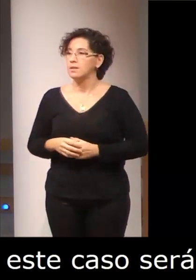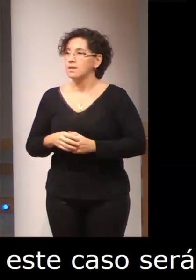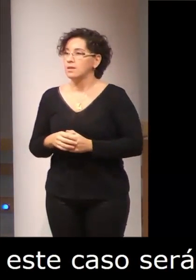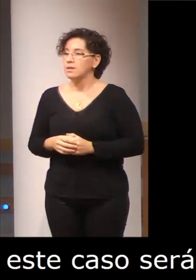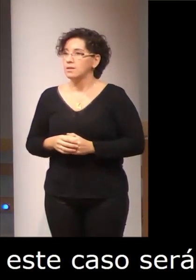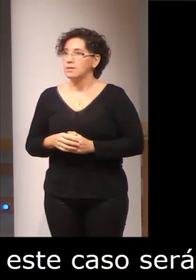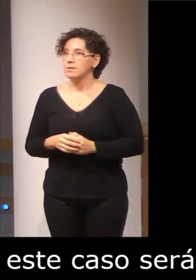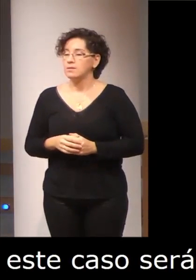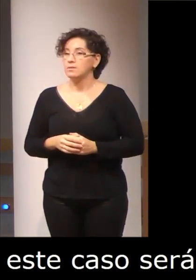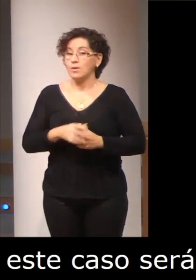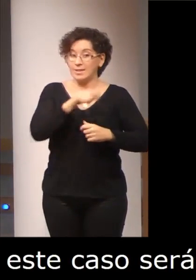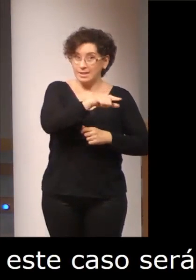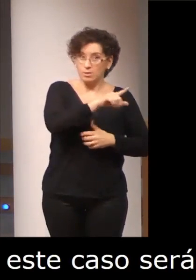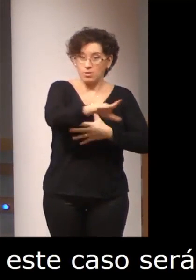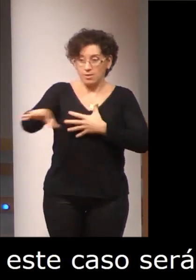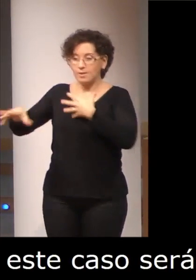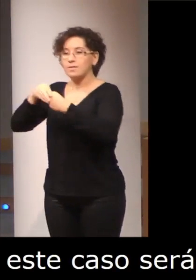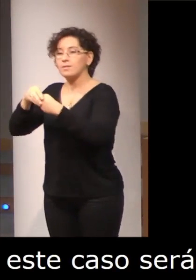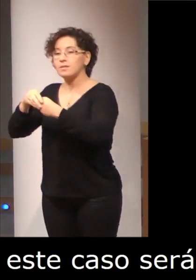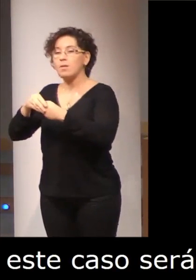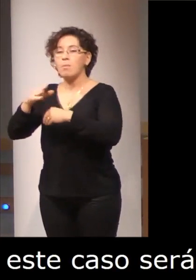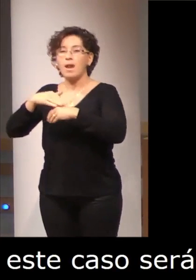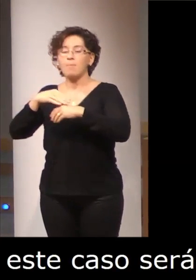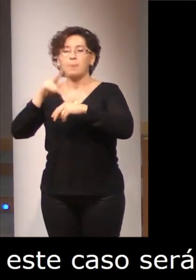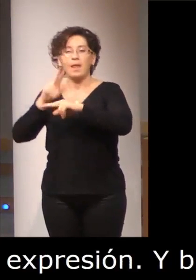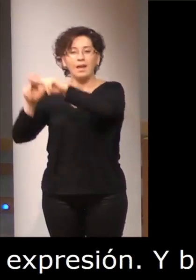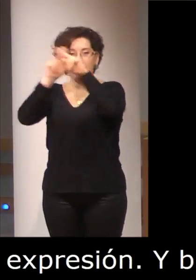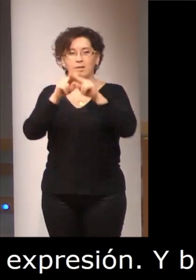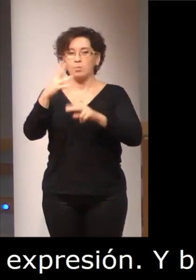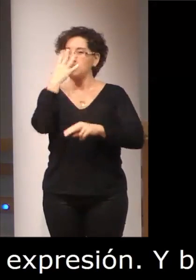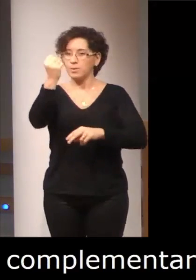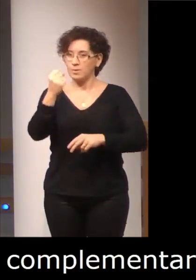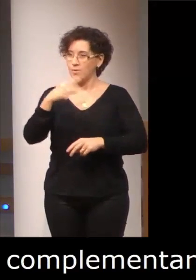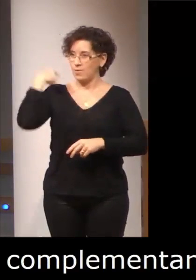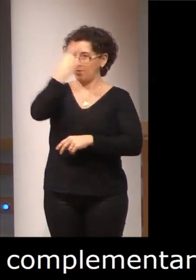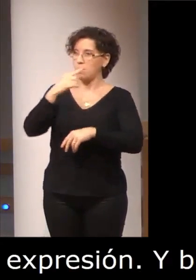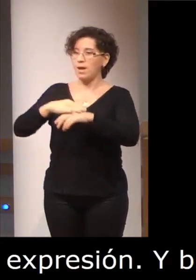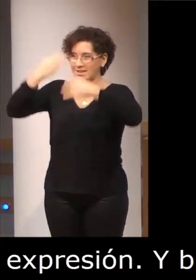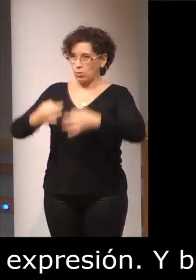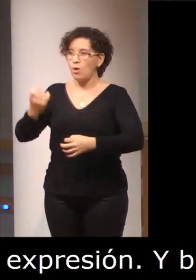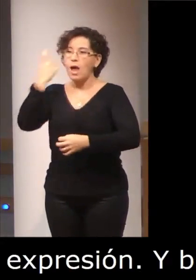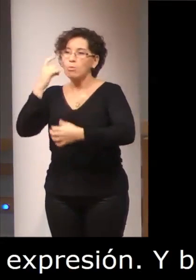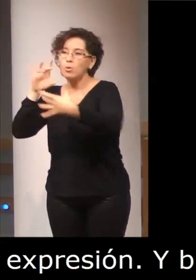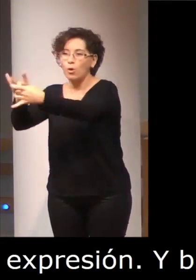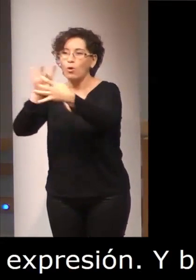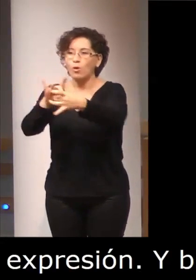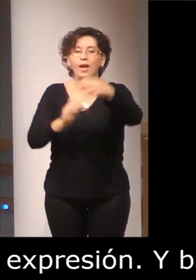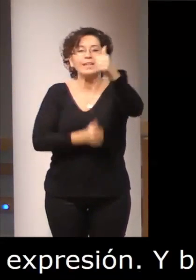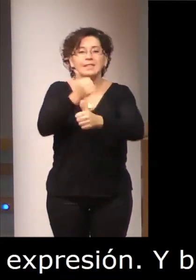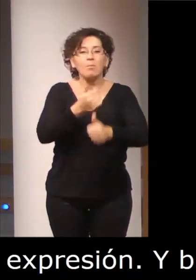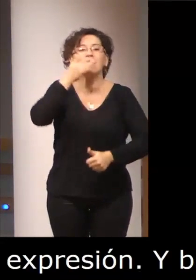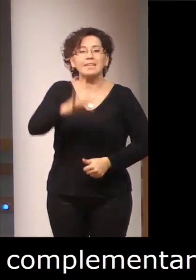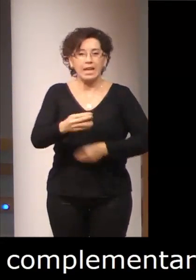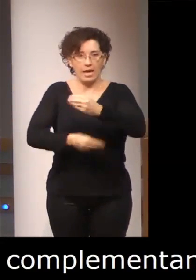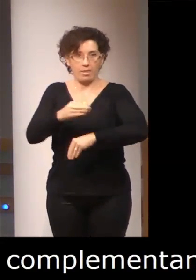complementaremos con técnicas de reconocimiento facial para asegurar la identidad de los estudiantes, que el que está haciendo el examen es quien